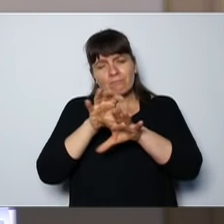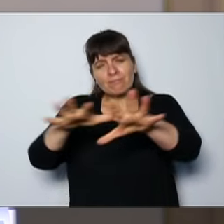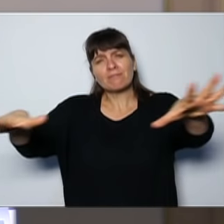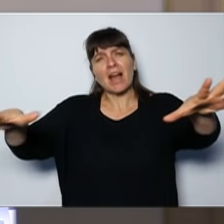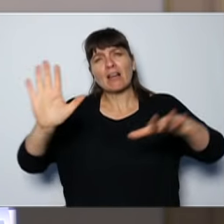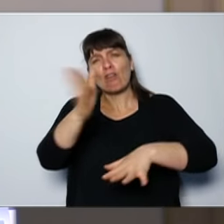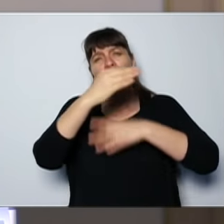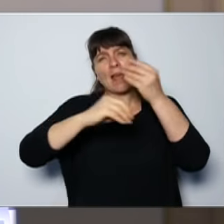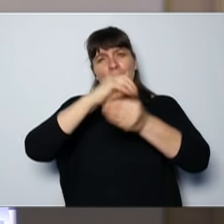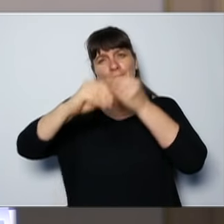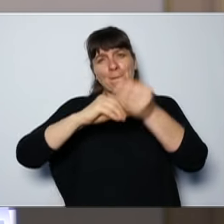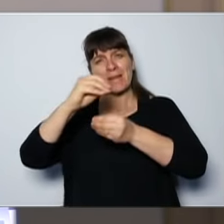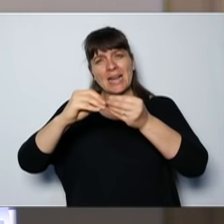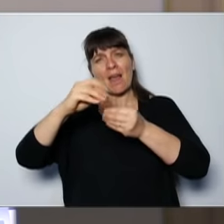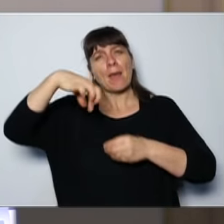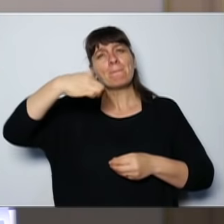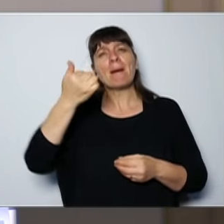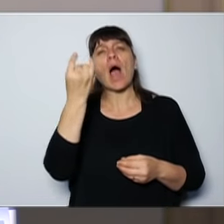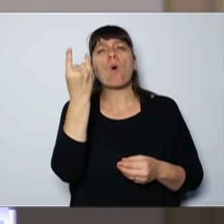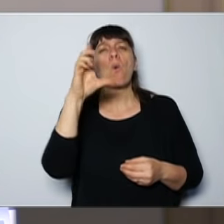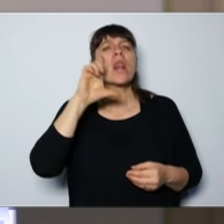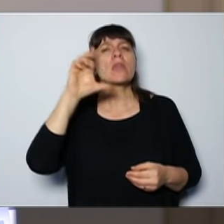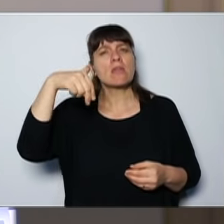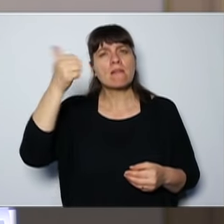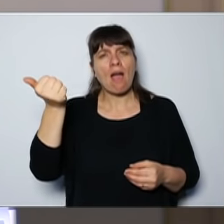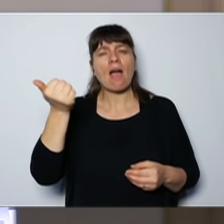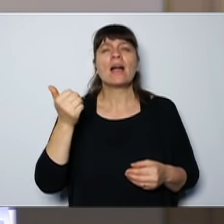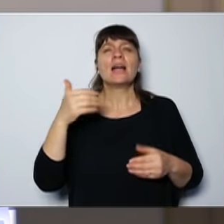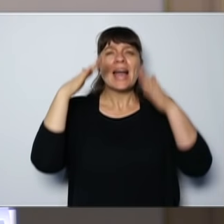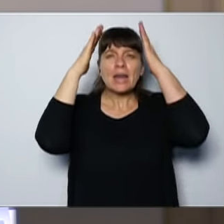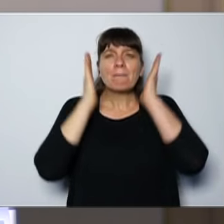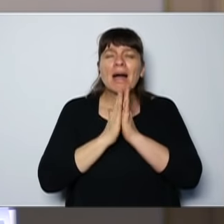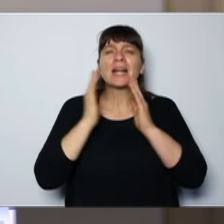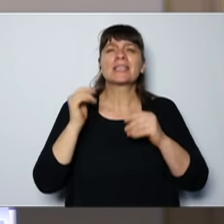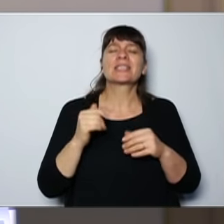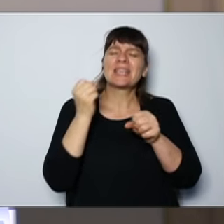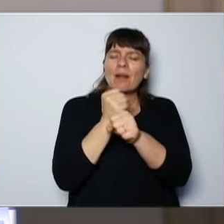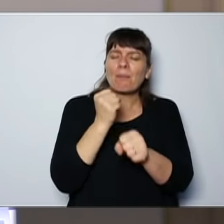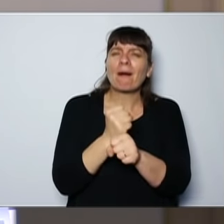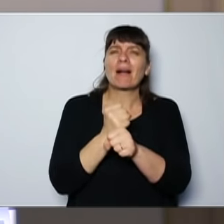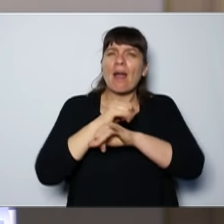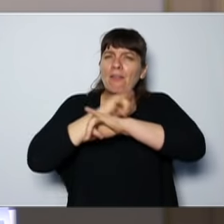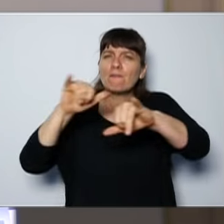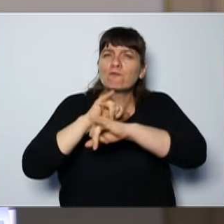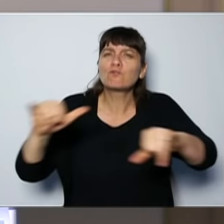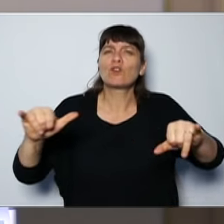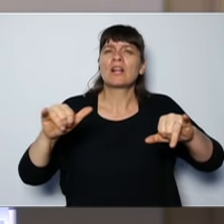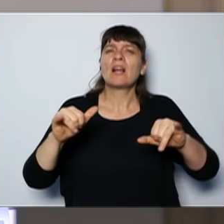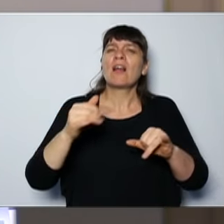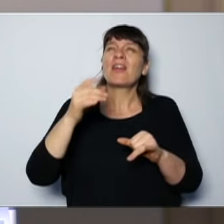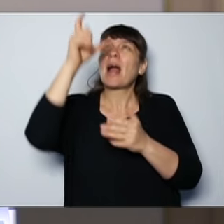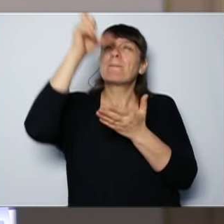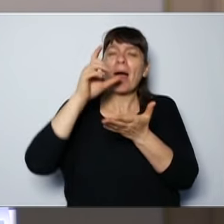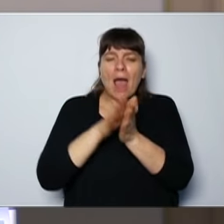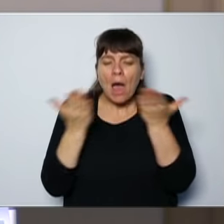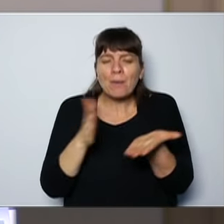extendida también a toda la familia paulina y a tantos hermanos y hermanas que trabajan en la difusión de la palabra